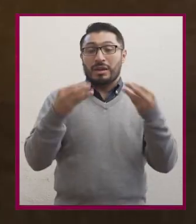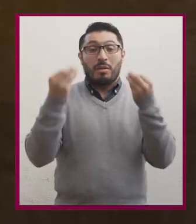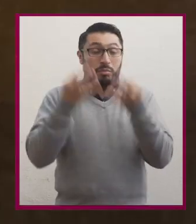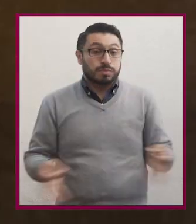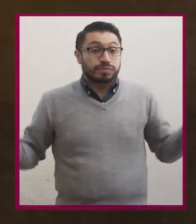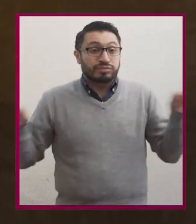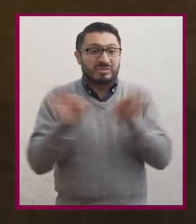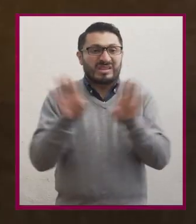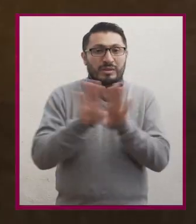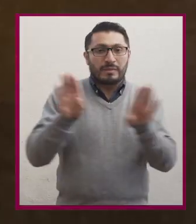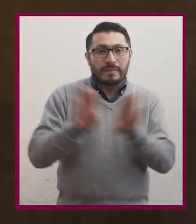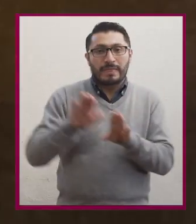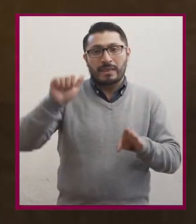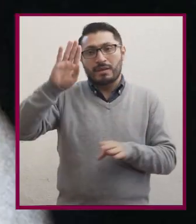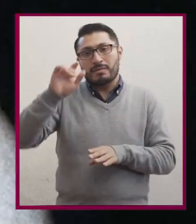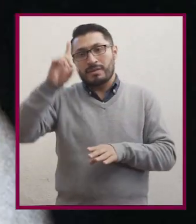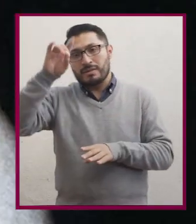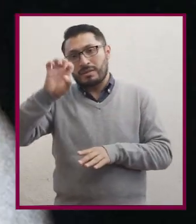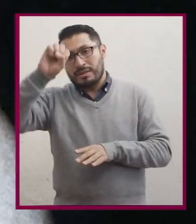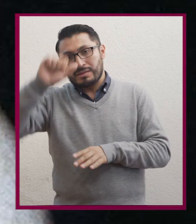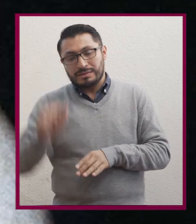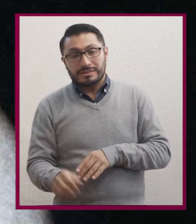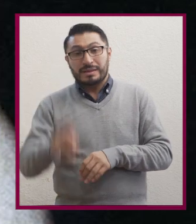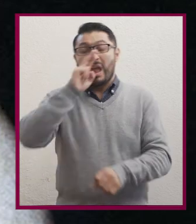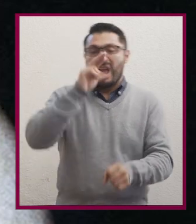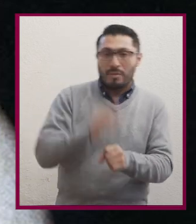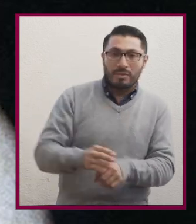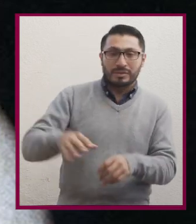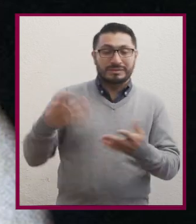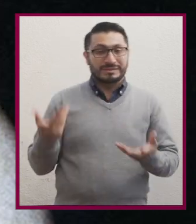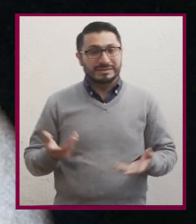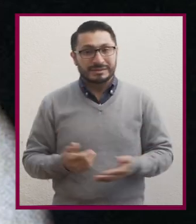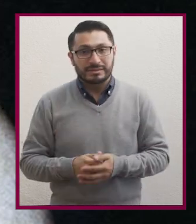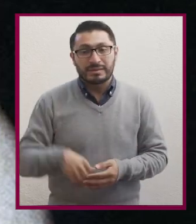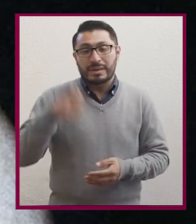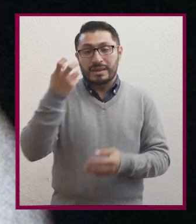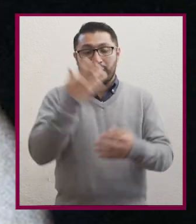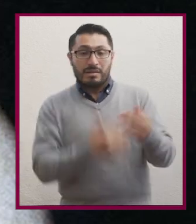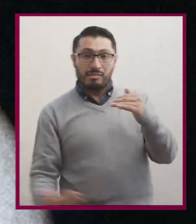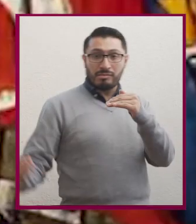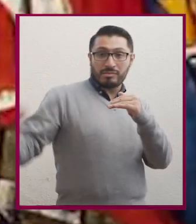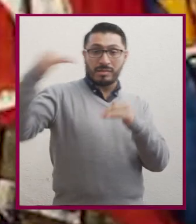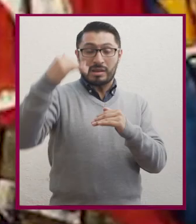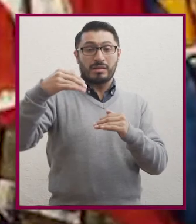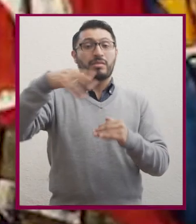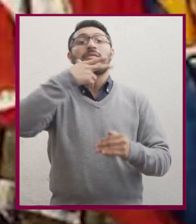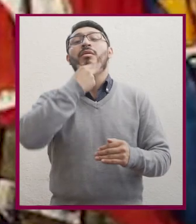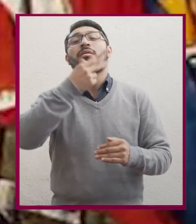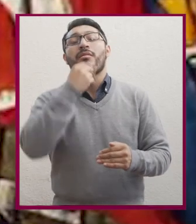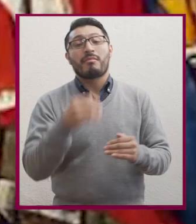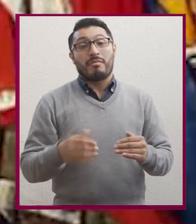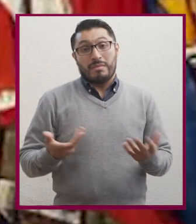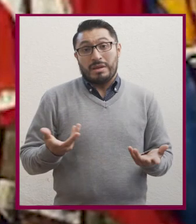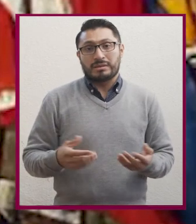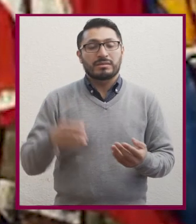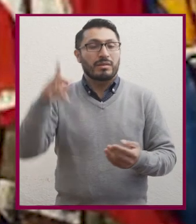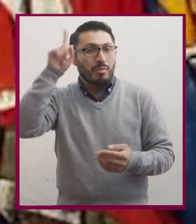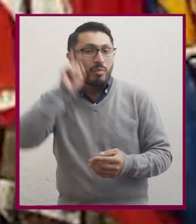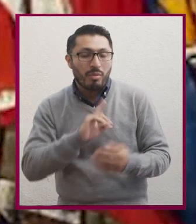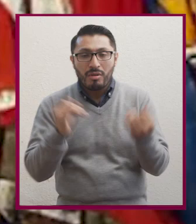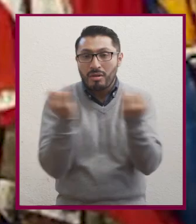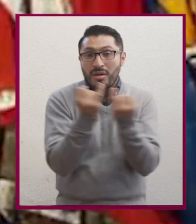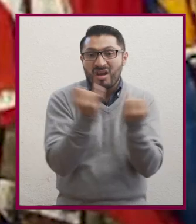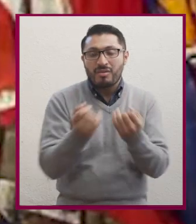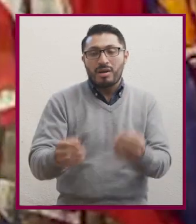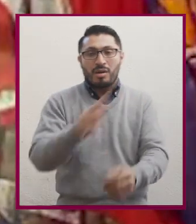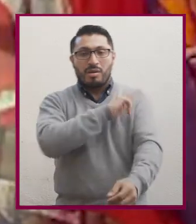responsabilidad como abadesas de conventos. Esta posición las colocaba por encima de los monjes. Las mujeres también podían ejercer